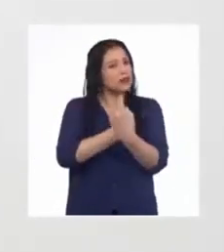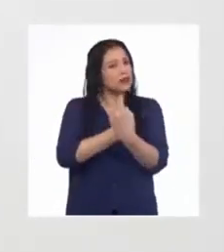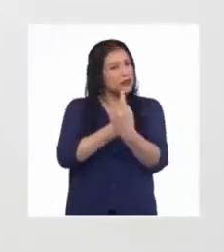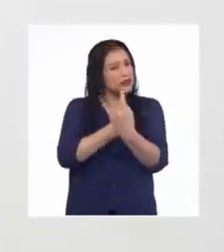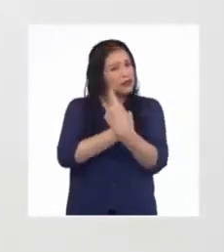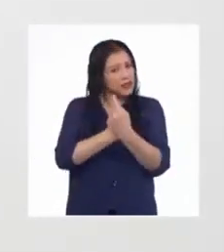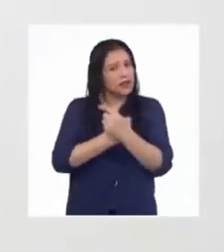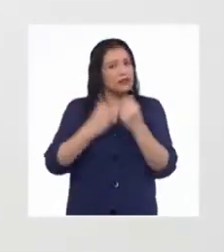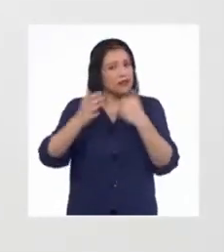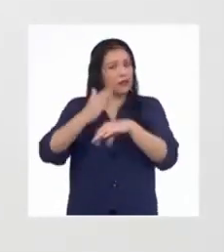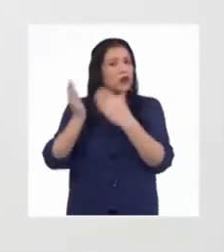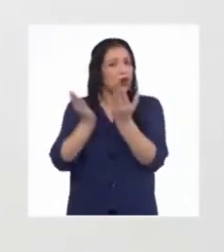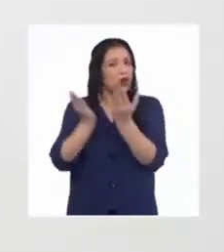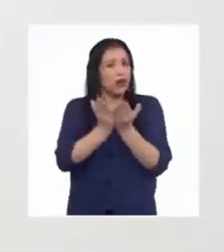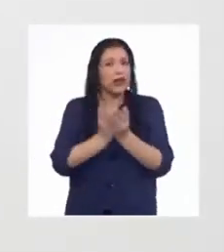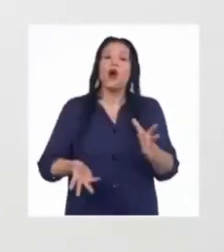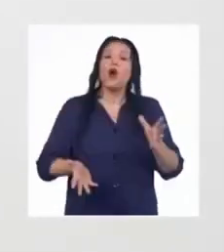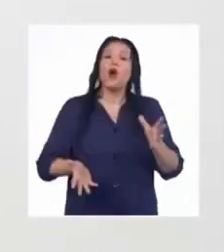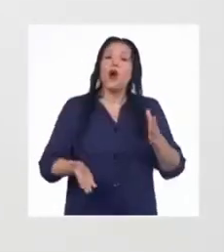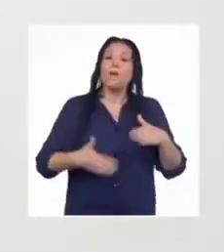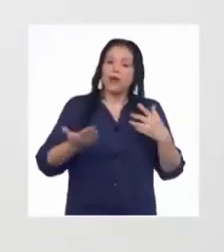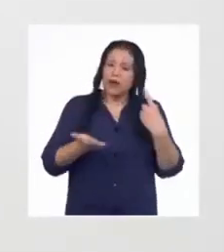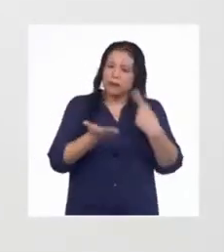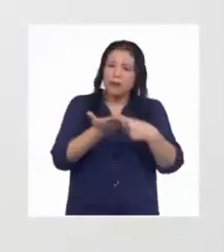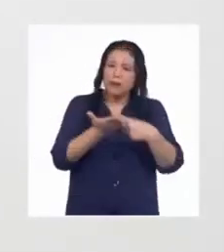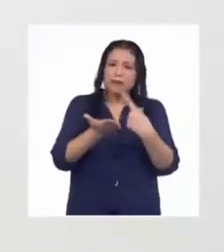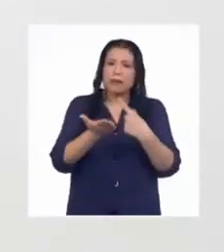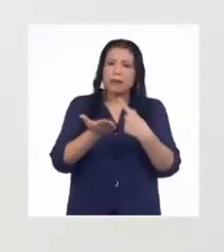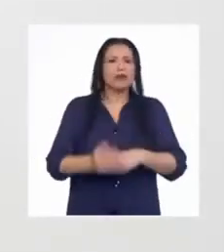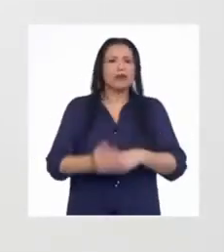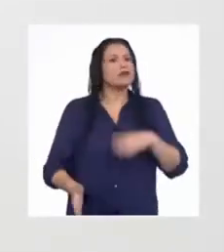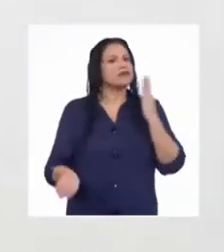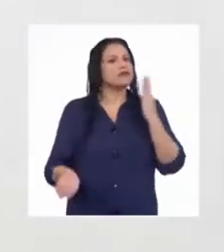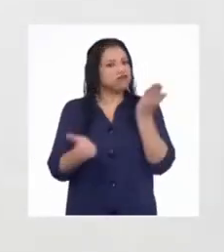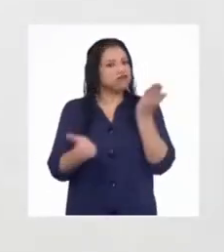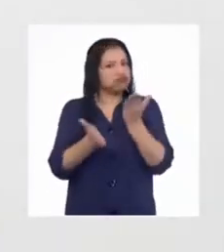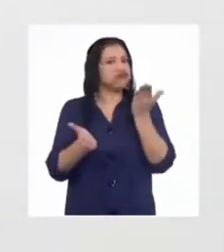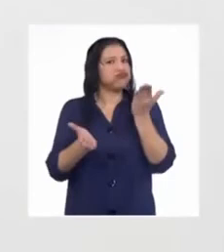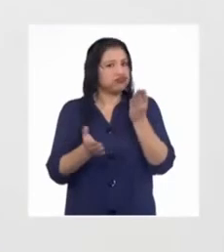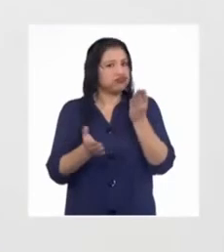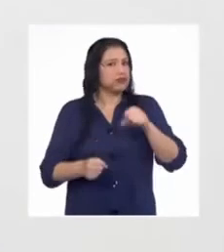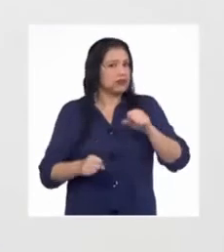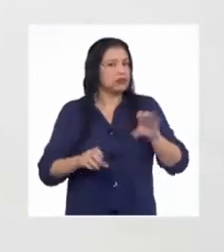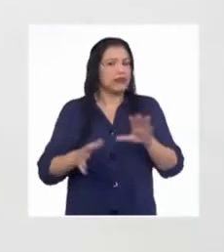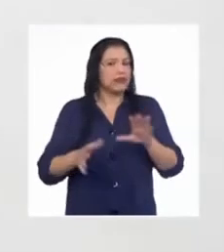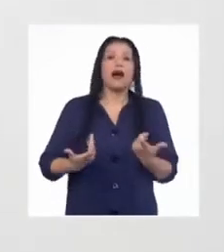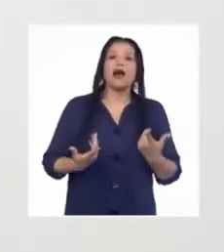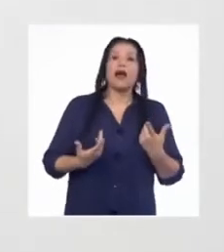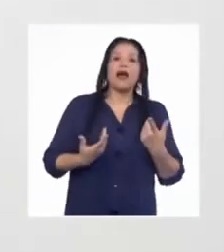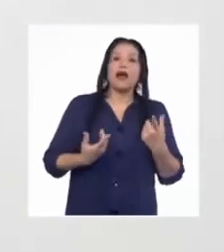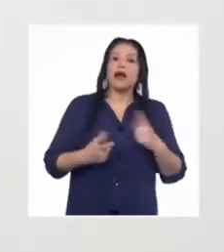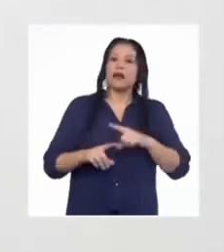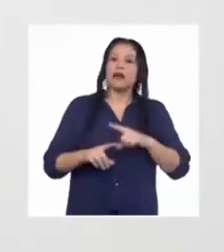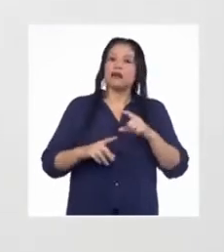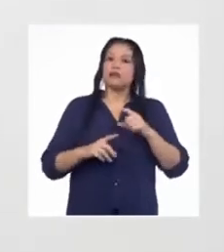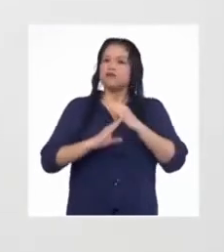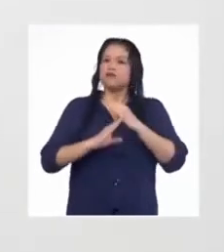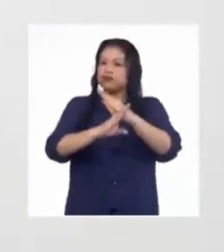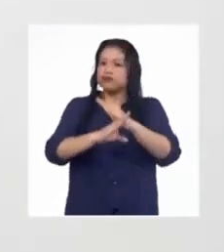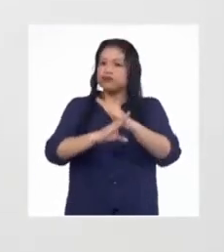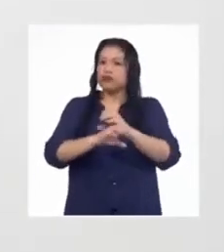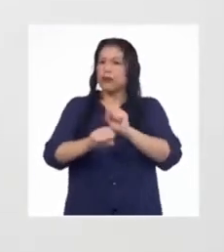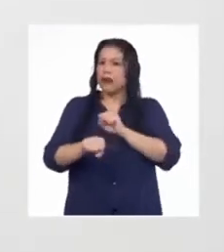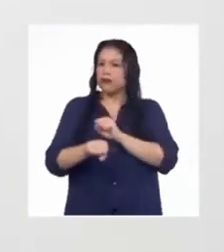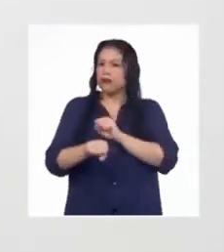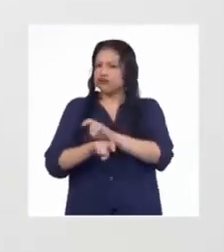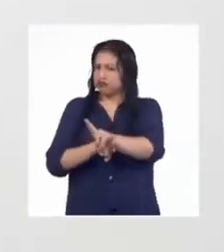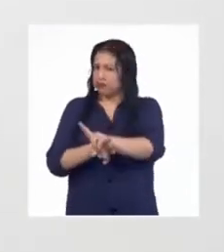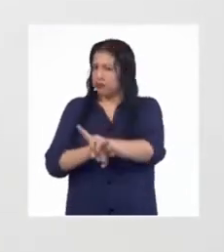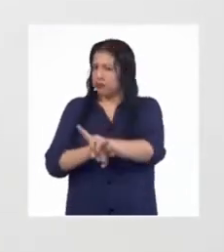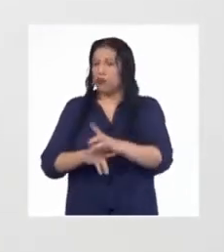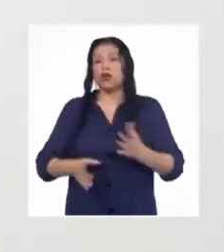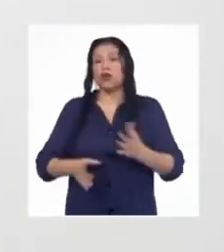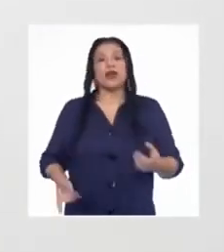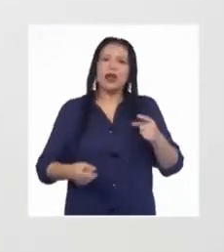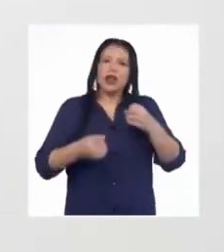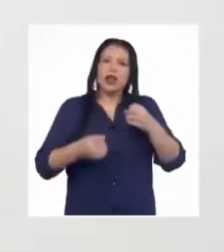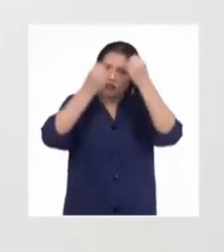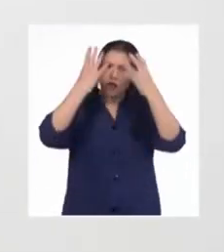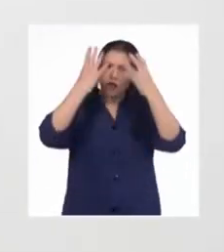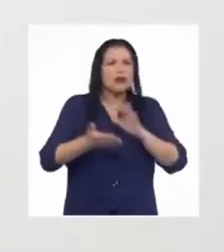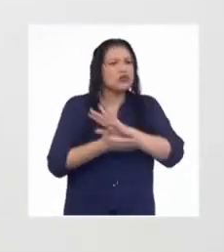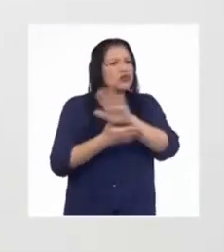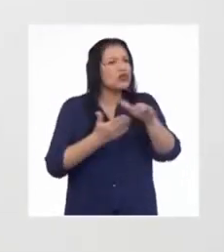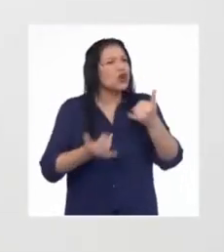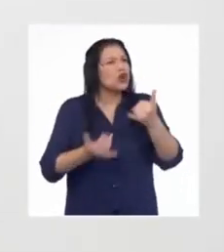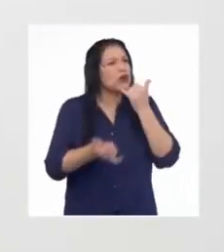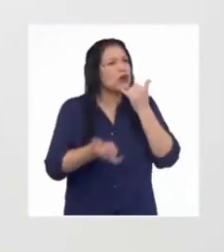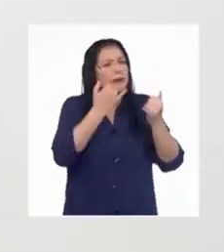discutir sobre las sanciones que se dan o no se dan. Evitar el bullying. Informarnos sobre lo que sucede y opinar